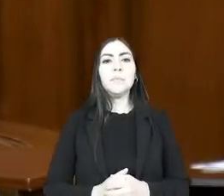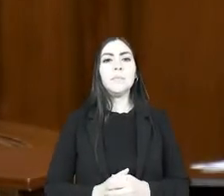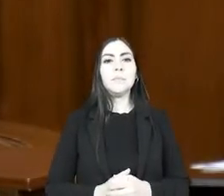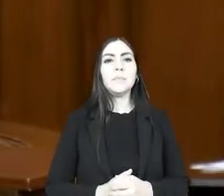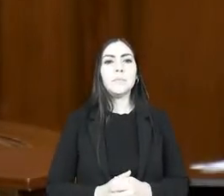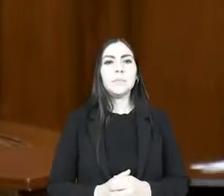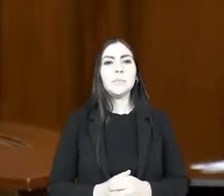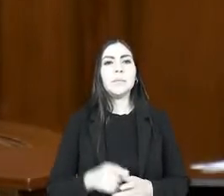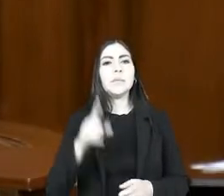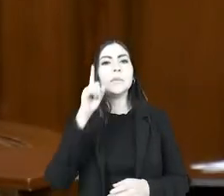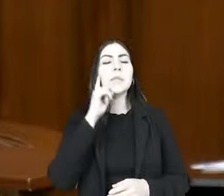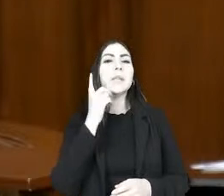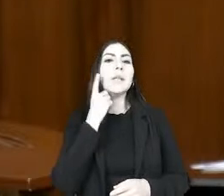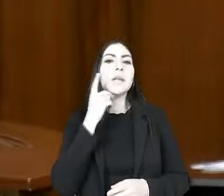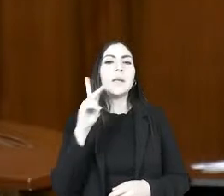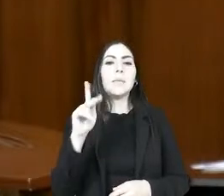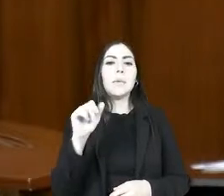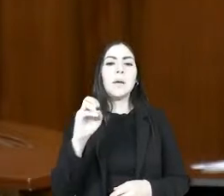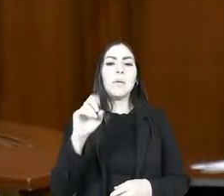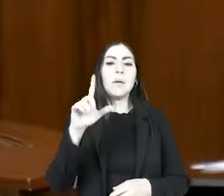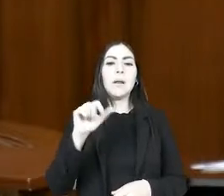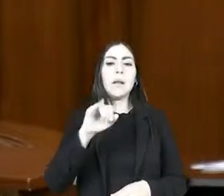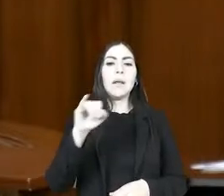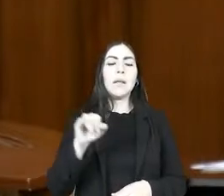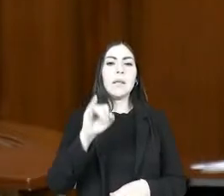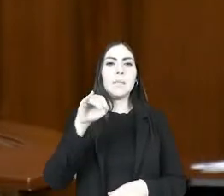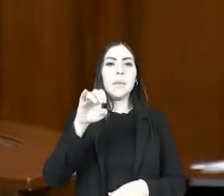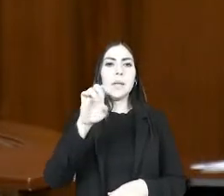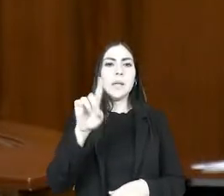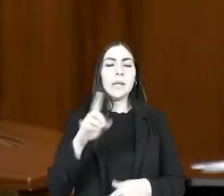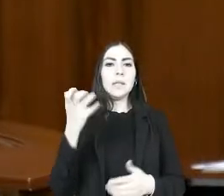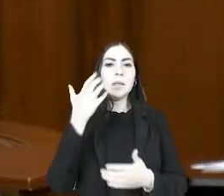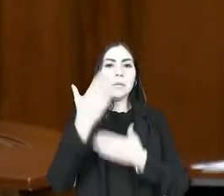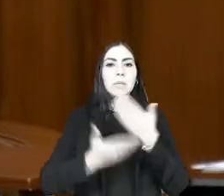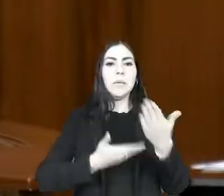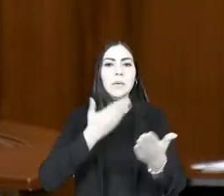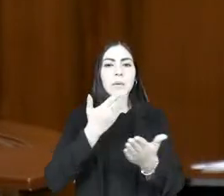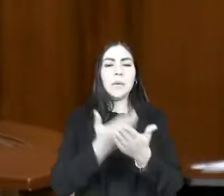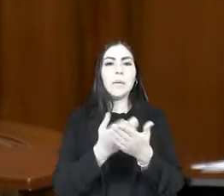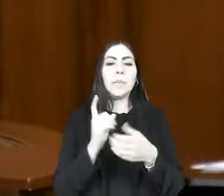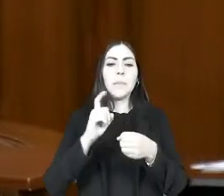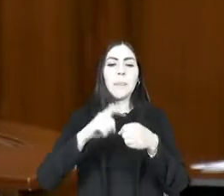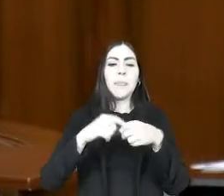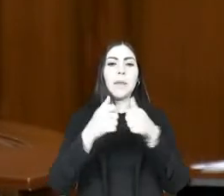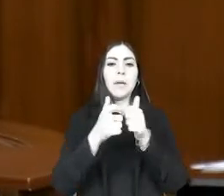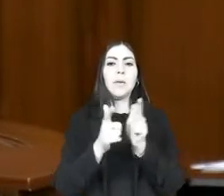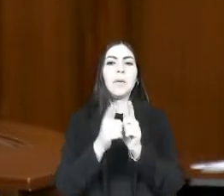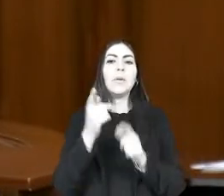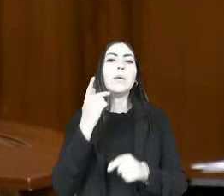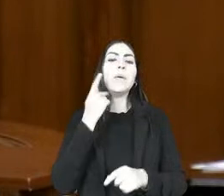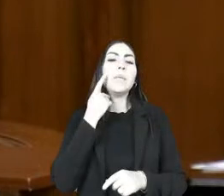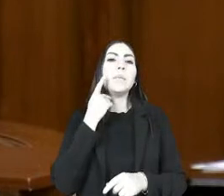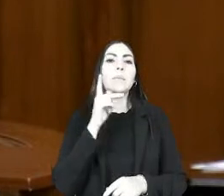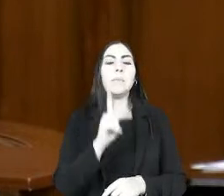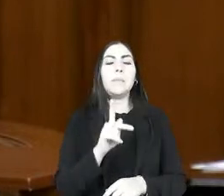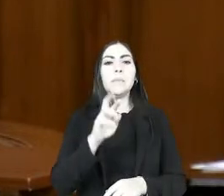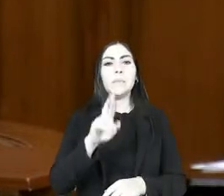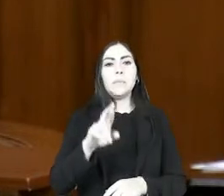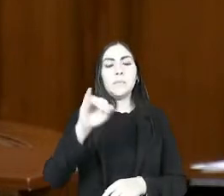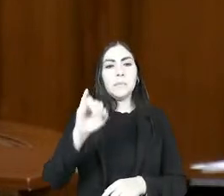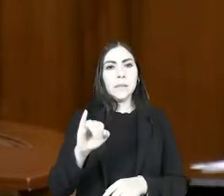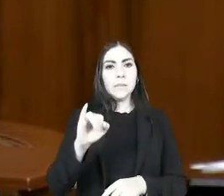Presentada por la diputada Paola Jiménez Hernández en nombre del Grupo Parlamentario del Partido Revolucionario